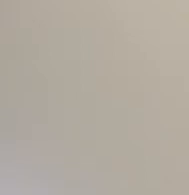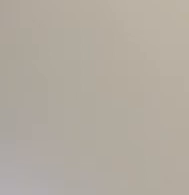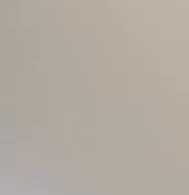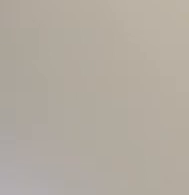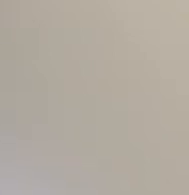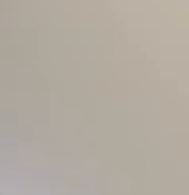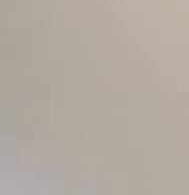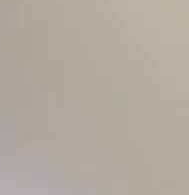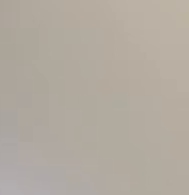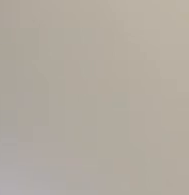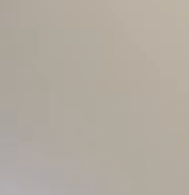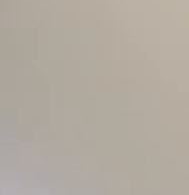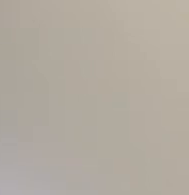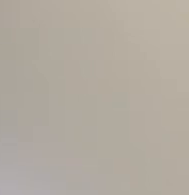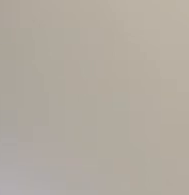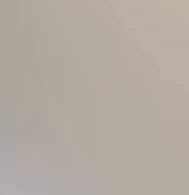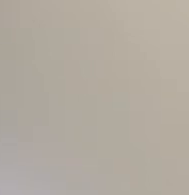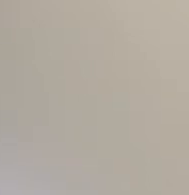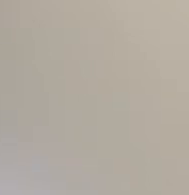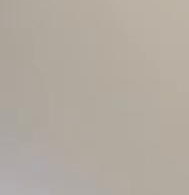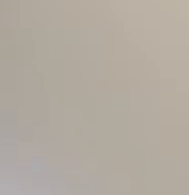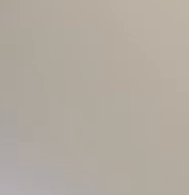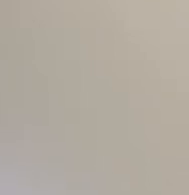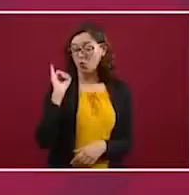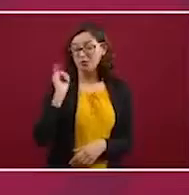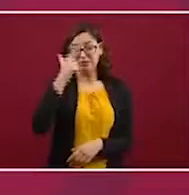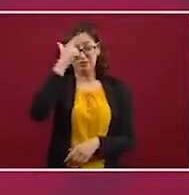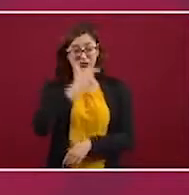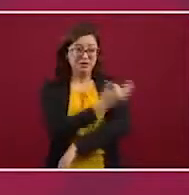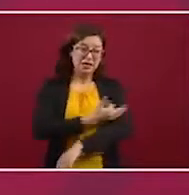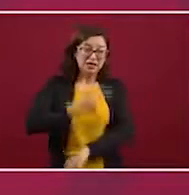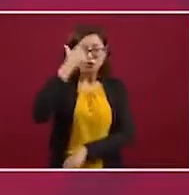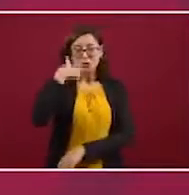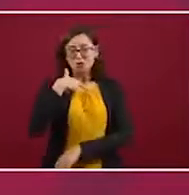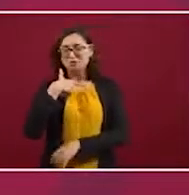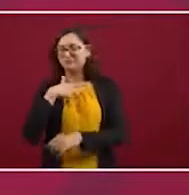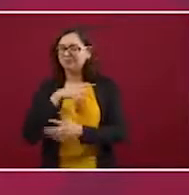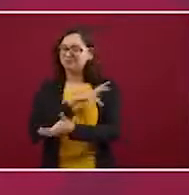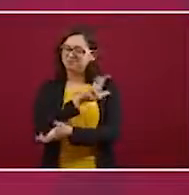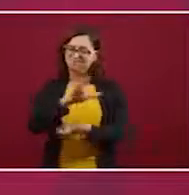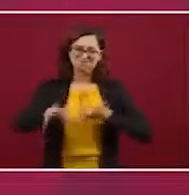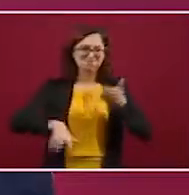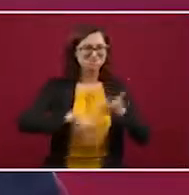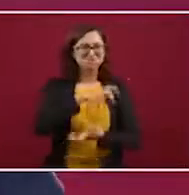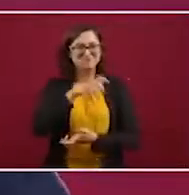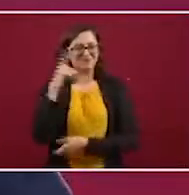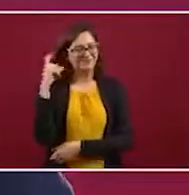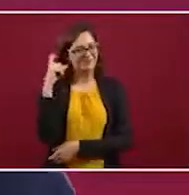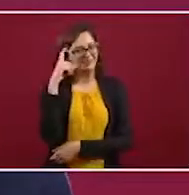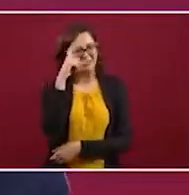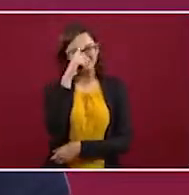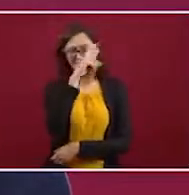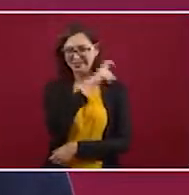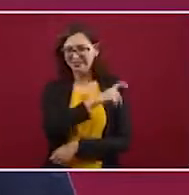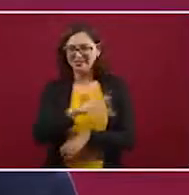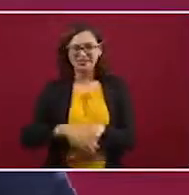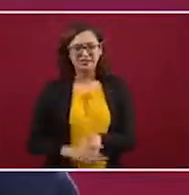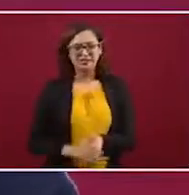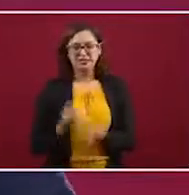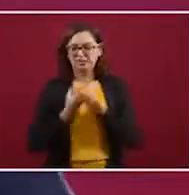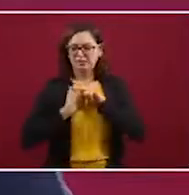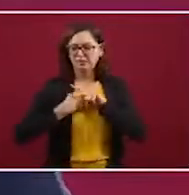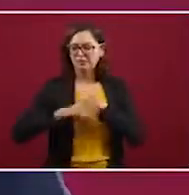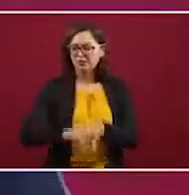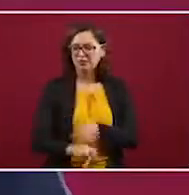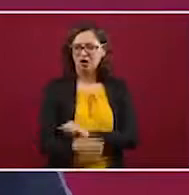vídeo guzmán lópez al es el ratón lópez obrador advirtió que se efectuará solamente si existe orden de captura en su contra y siempre y